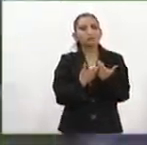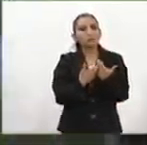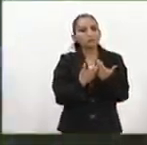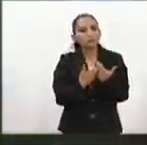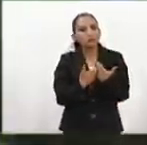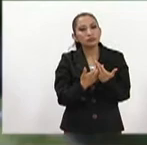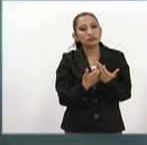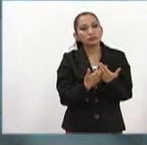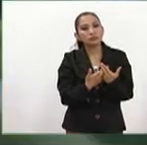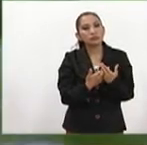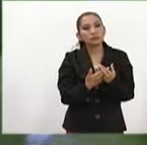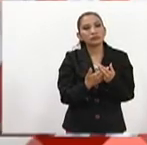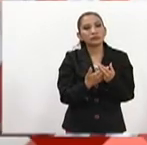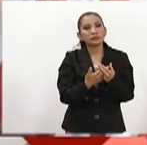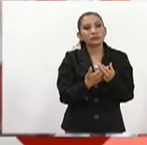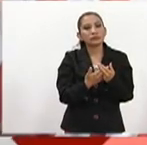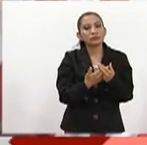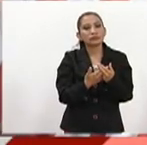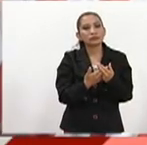se dan